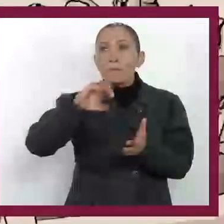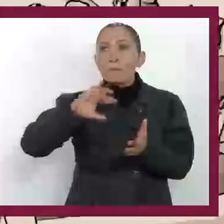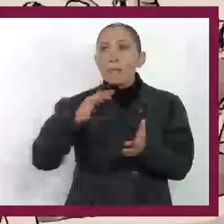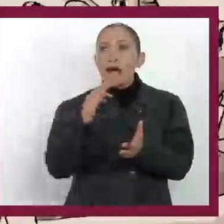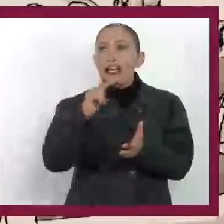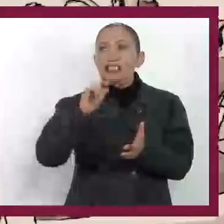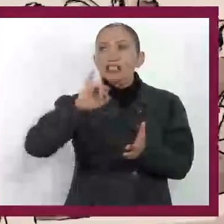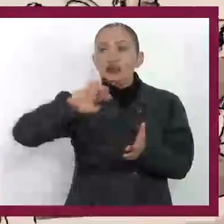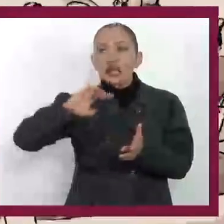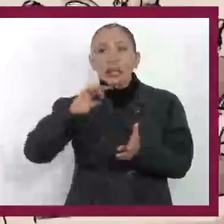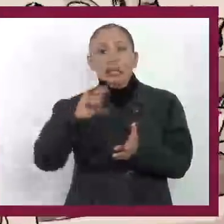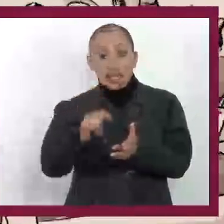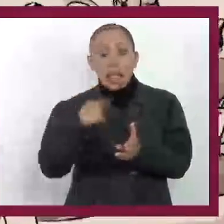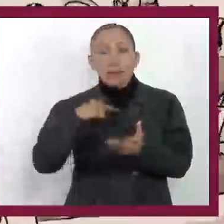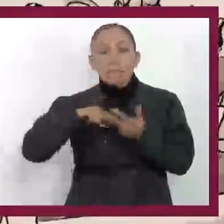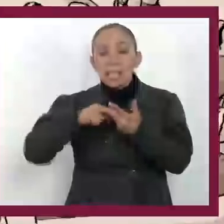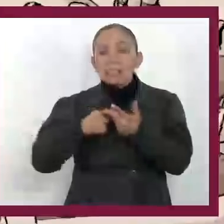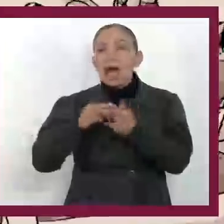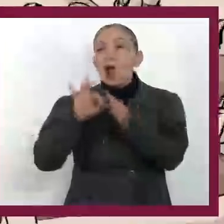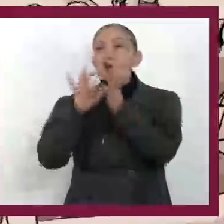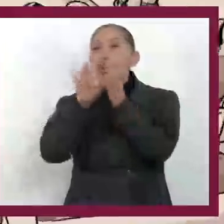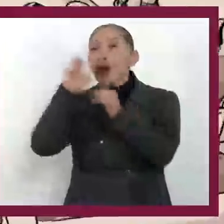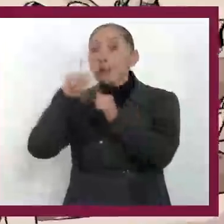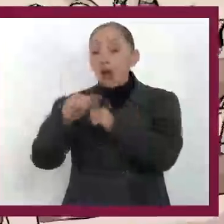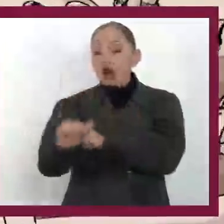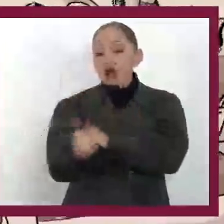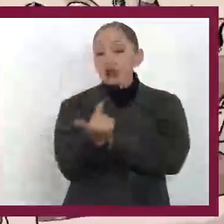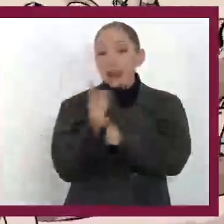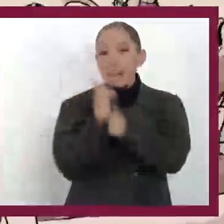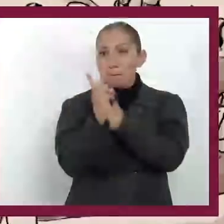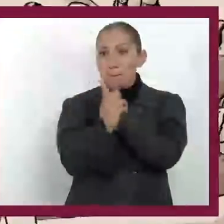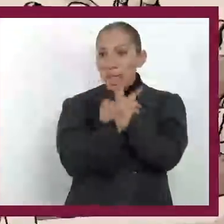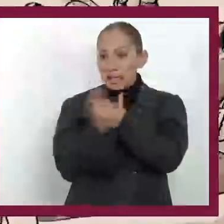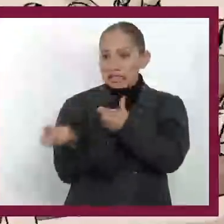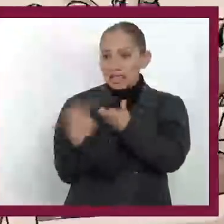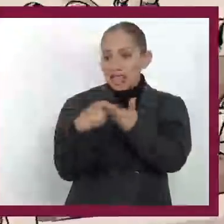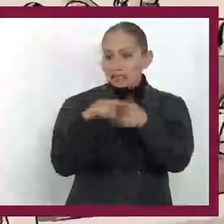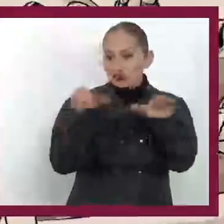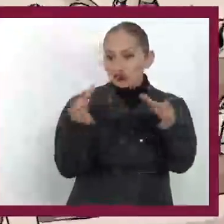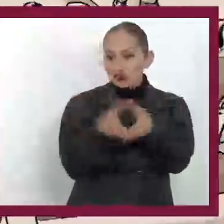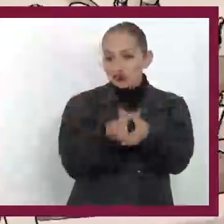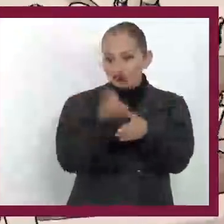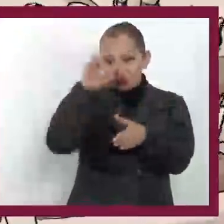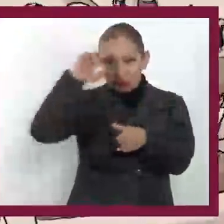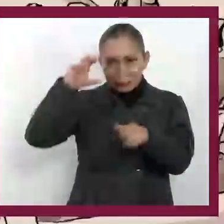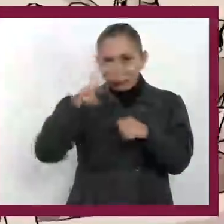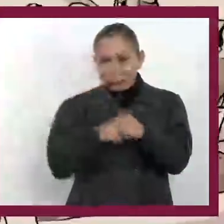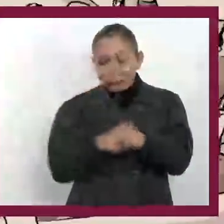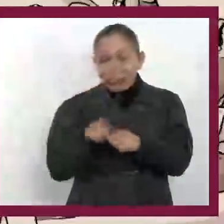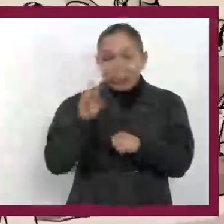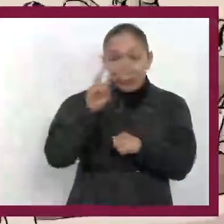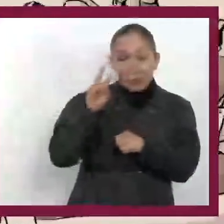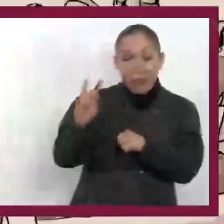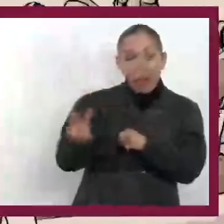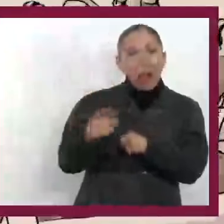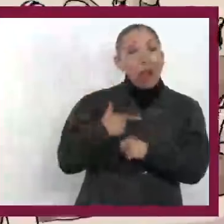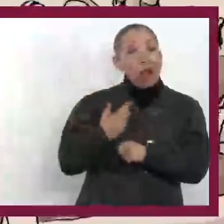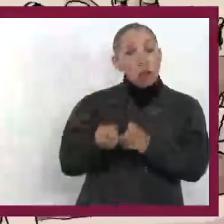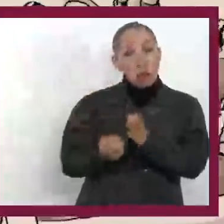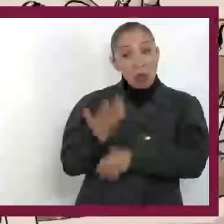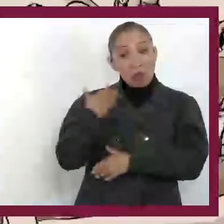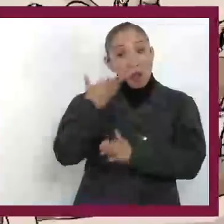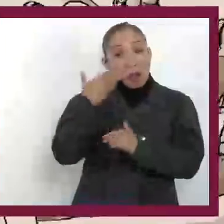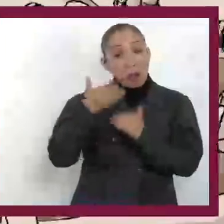que dio vida a la Unión Europea, con los 12 países de la Comunidad Europea. Se le consideró como una